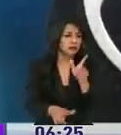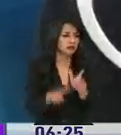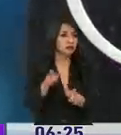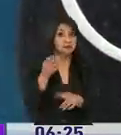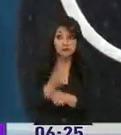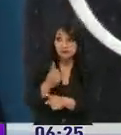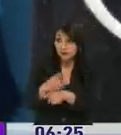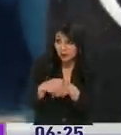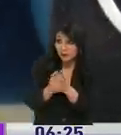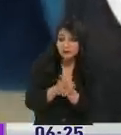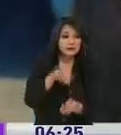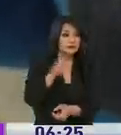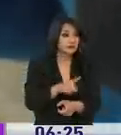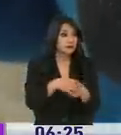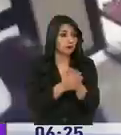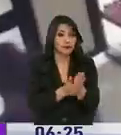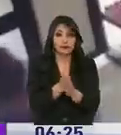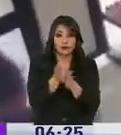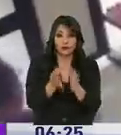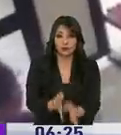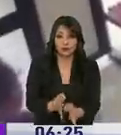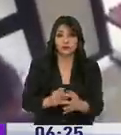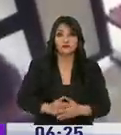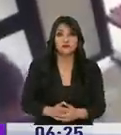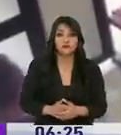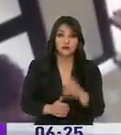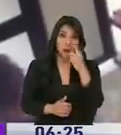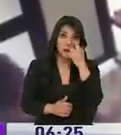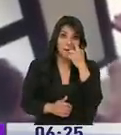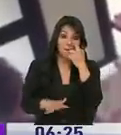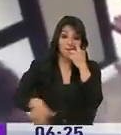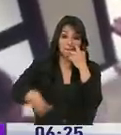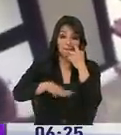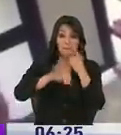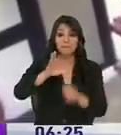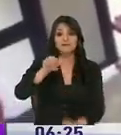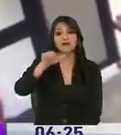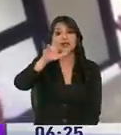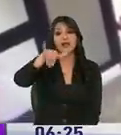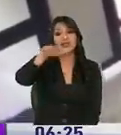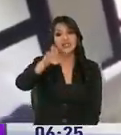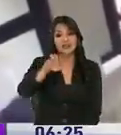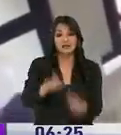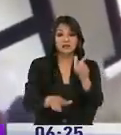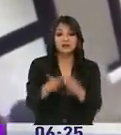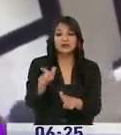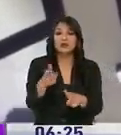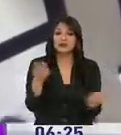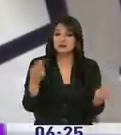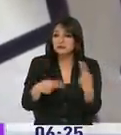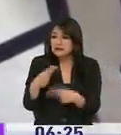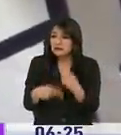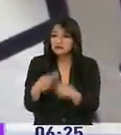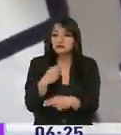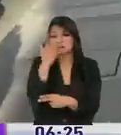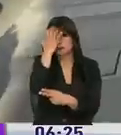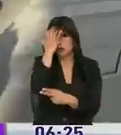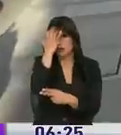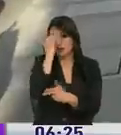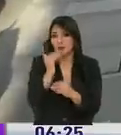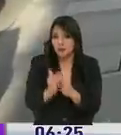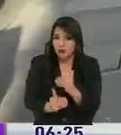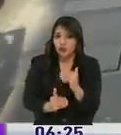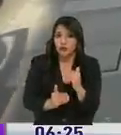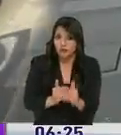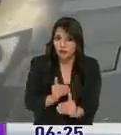los delincuentes. Claro, por hacer la suya. El hecho registrado en la zona de Tarqui genera preocupación en el sector comercial, que de a poco ha empezado a regresar a la